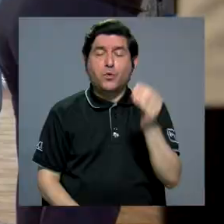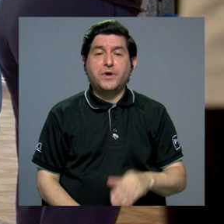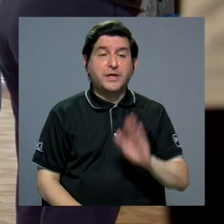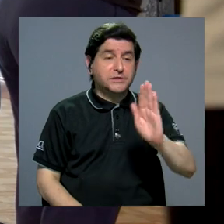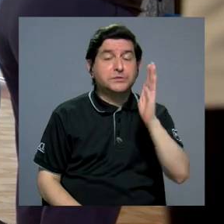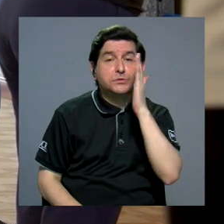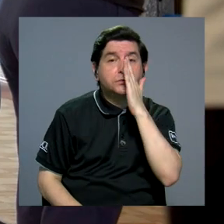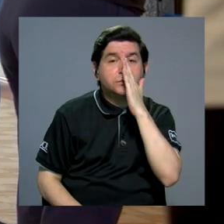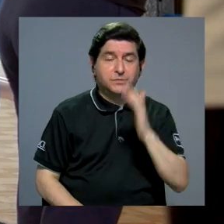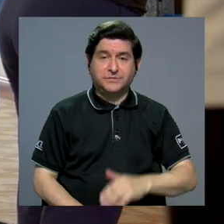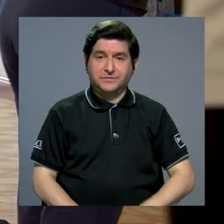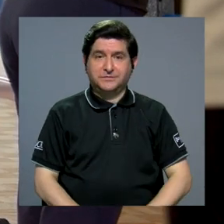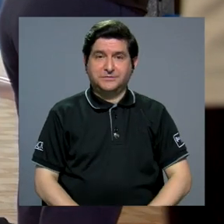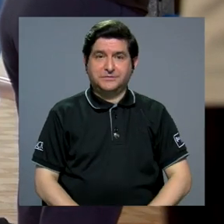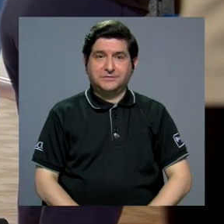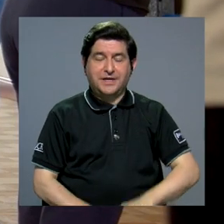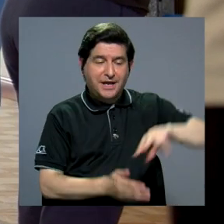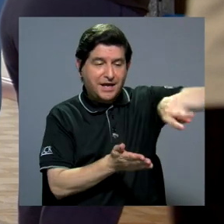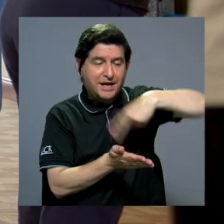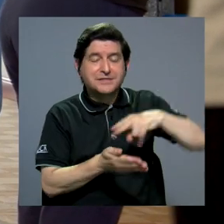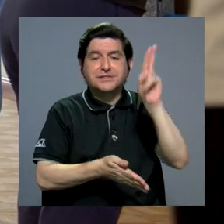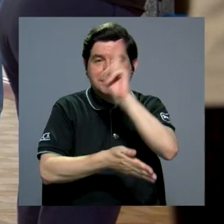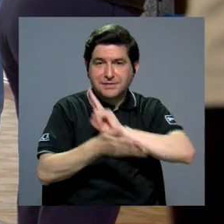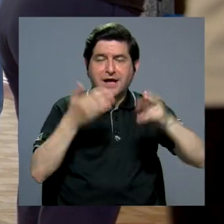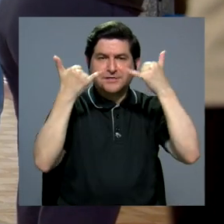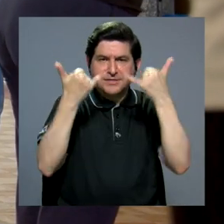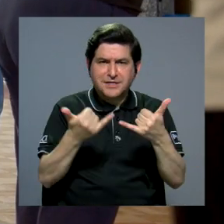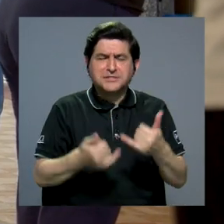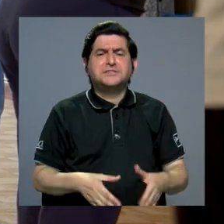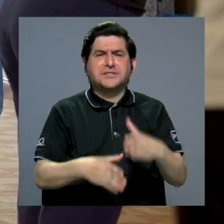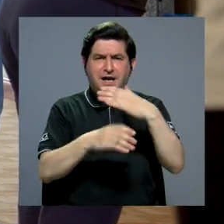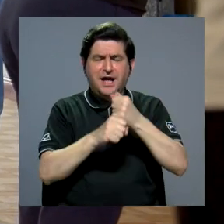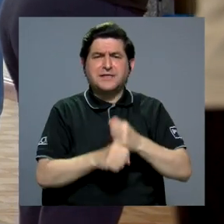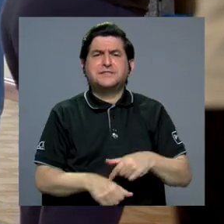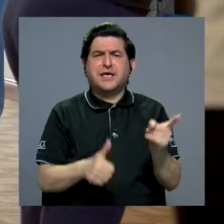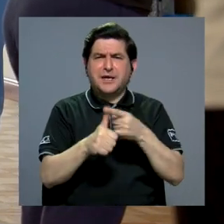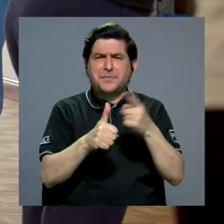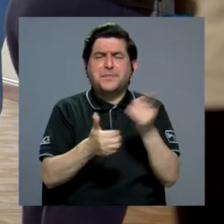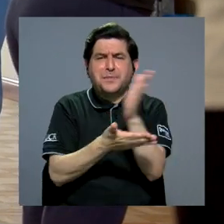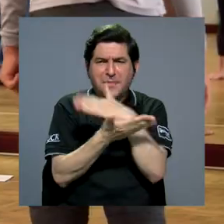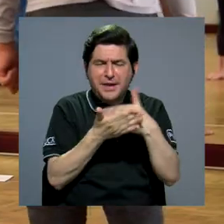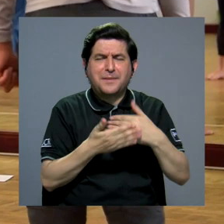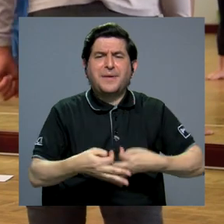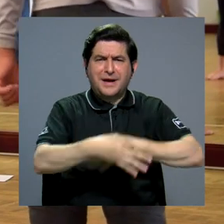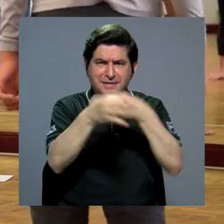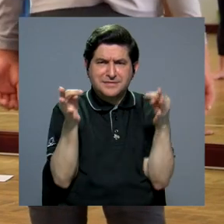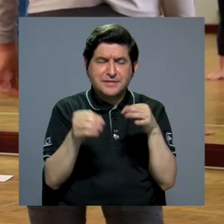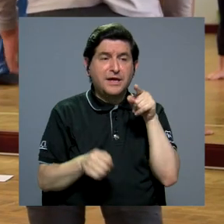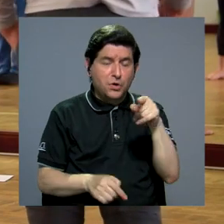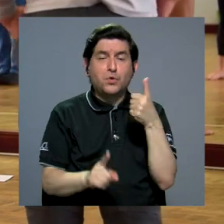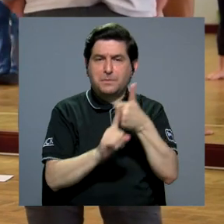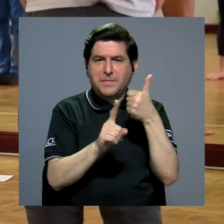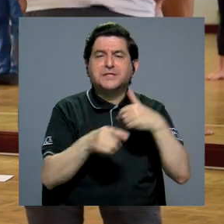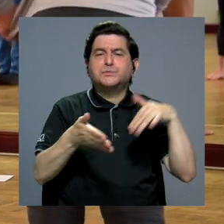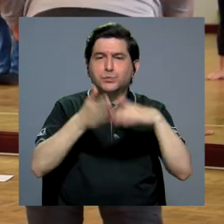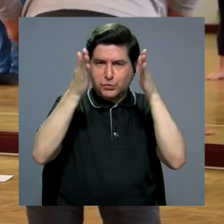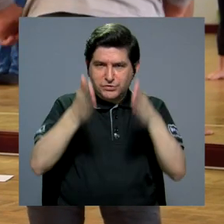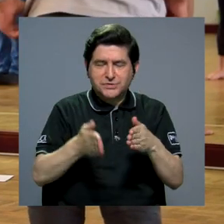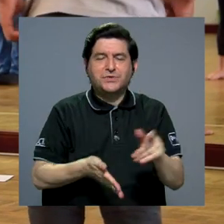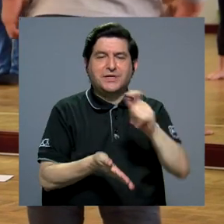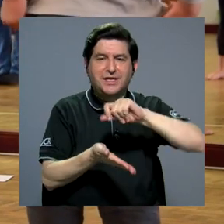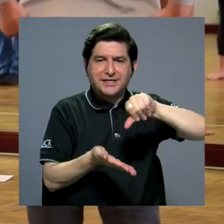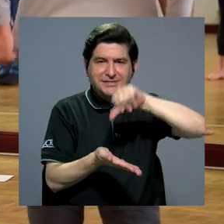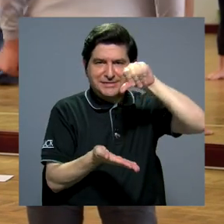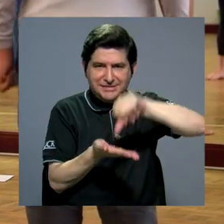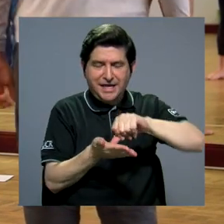sus madres. Danza Universitaria ya había realizado una primera parte del taller con estos mismos estudiantes del